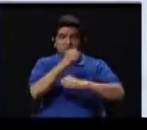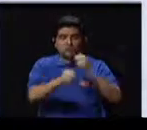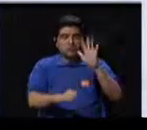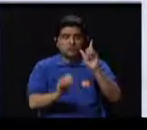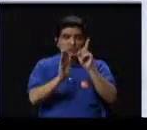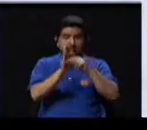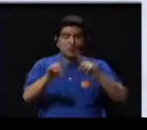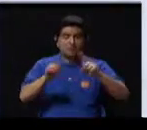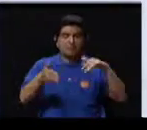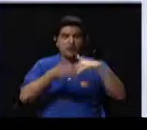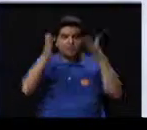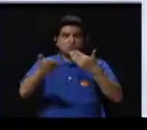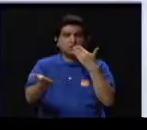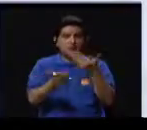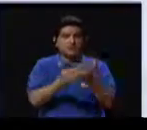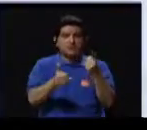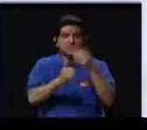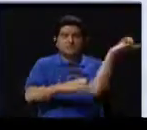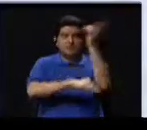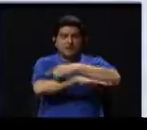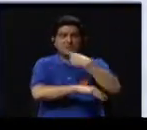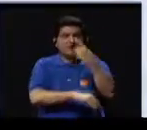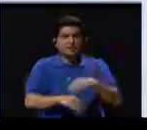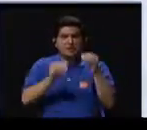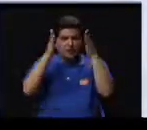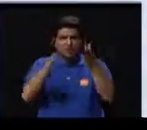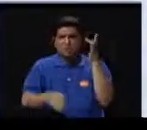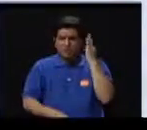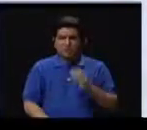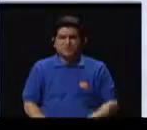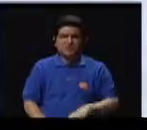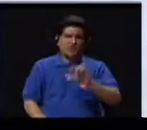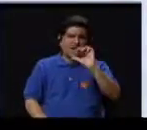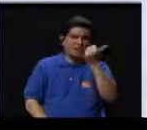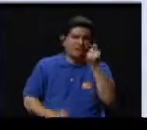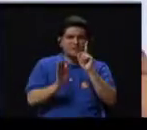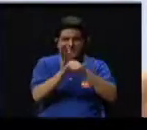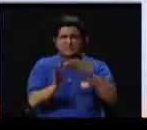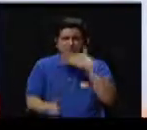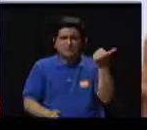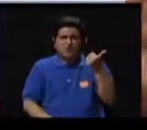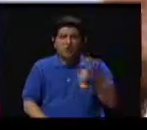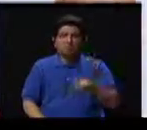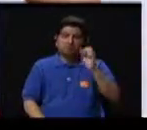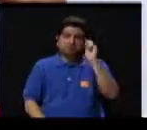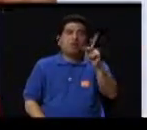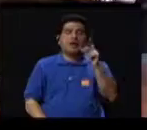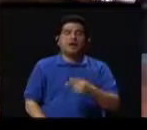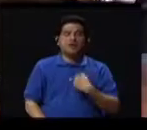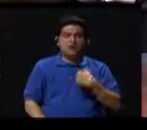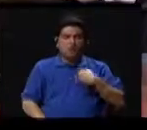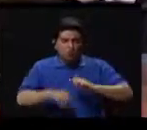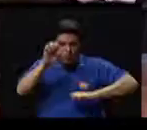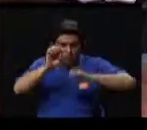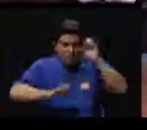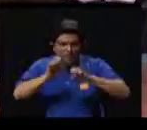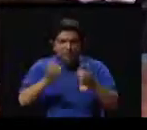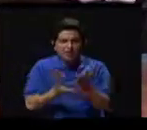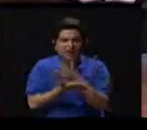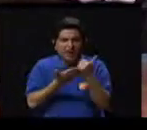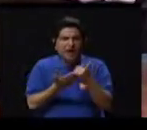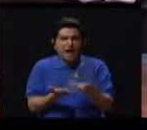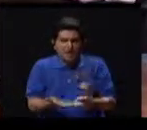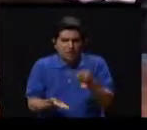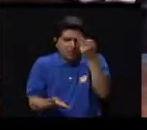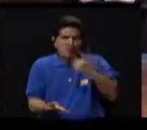Sin embargo, he tenido estudiantes tan buenos que el primer día que llegaron me dijeron, profesora, ¿por qué no lo hacemos de 10 o más? Está bien. Uno puede valorar cuando algo vale